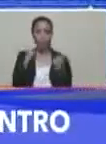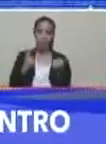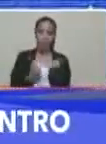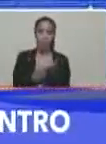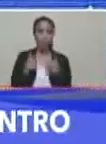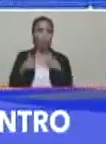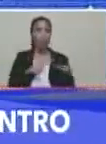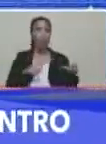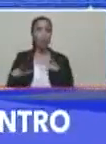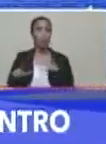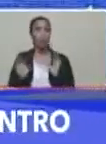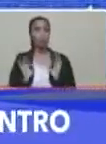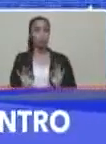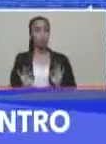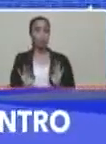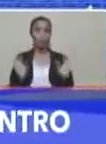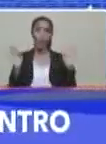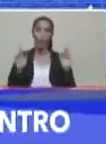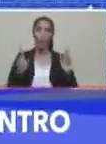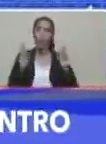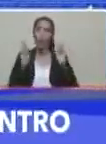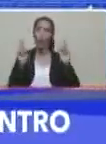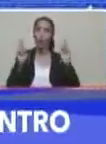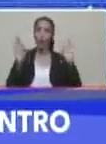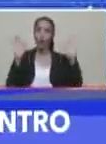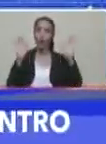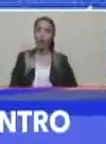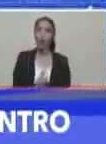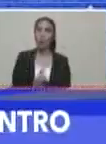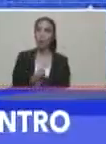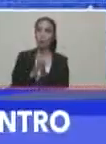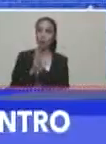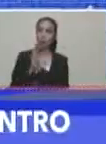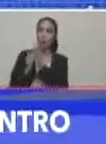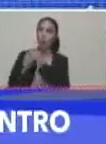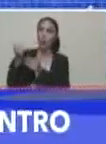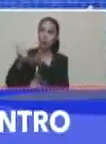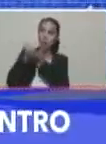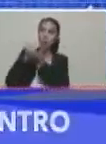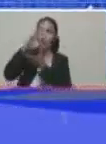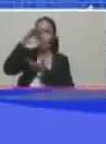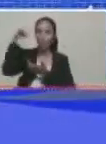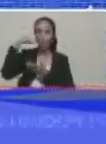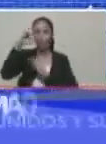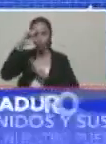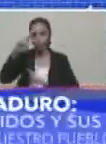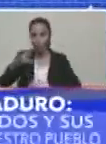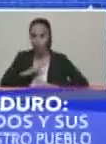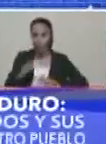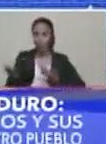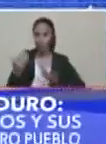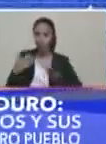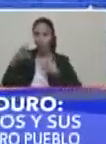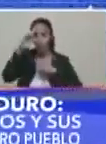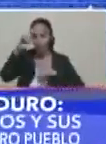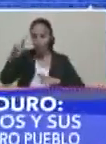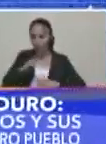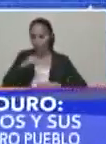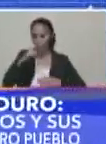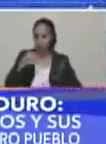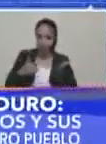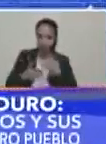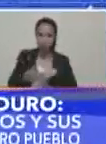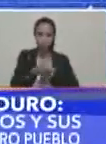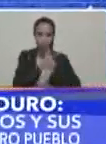listo para algún día, con el favor de Dios, tener relaciones de respeto y de comunicación permanente con